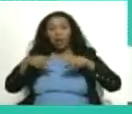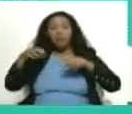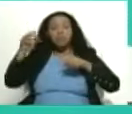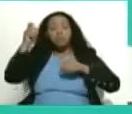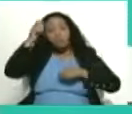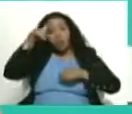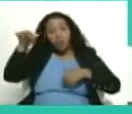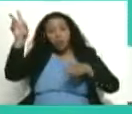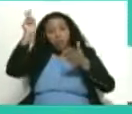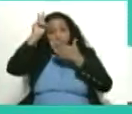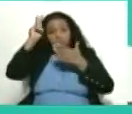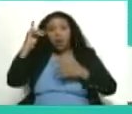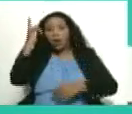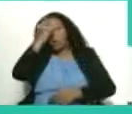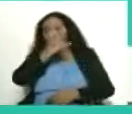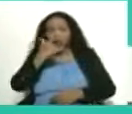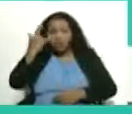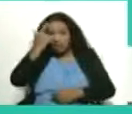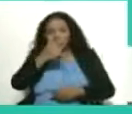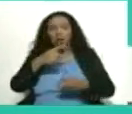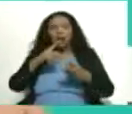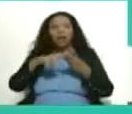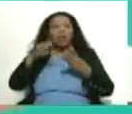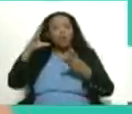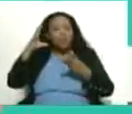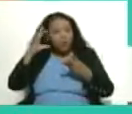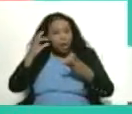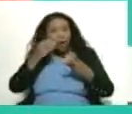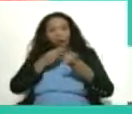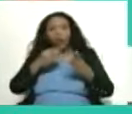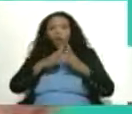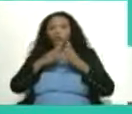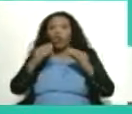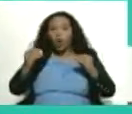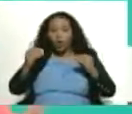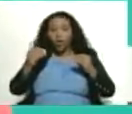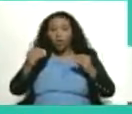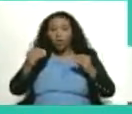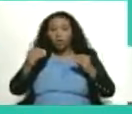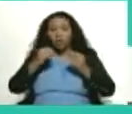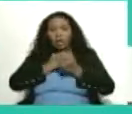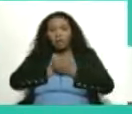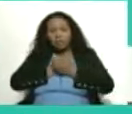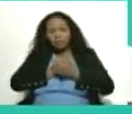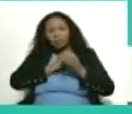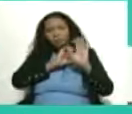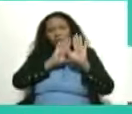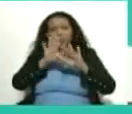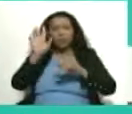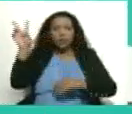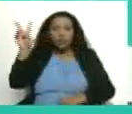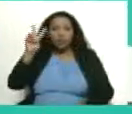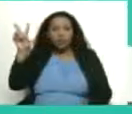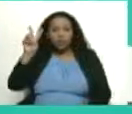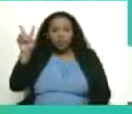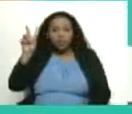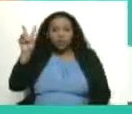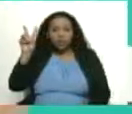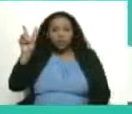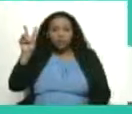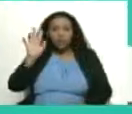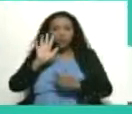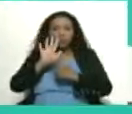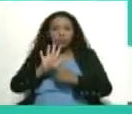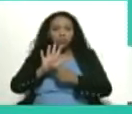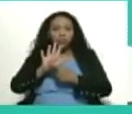los afrodescendientes, las mujeres, los jóvenes, todos quienes han, desde el amor a nuestra patria venezolana, manifestado